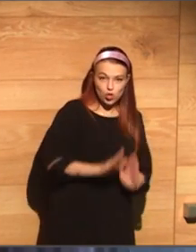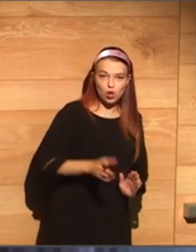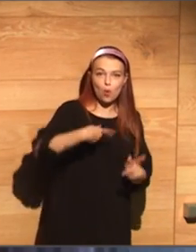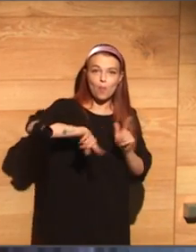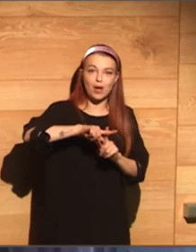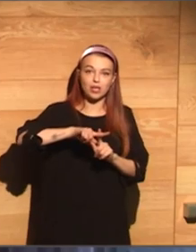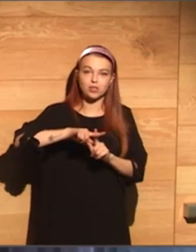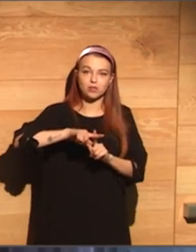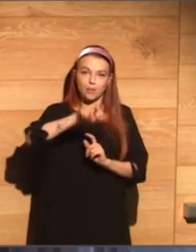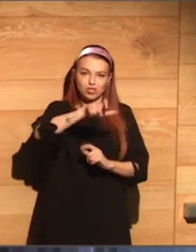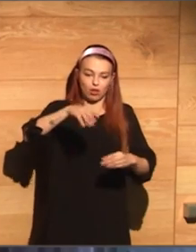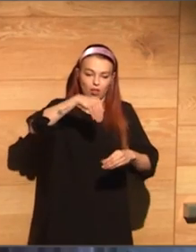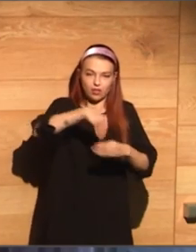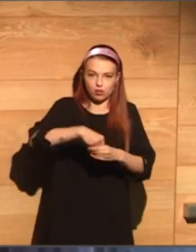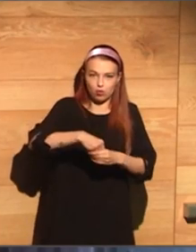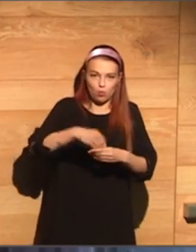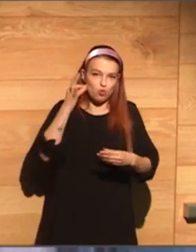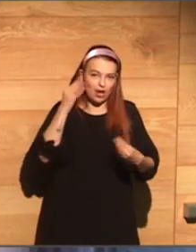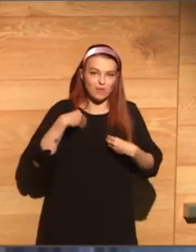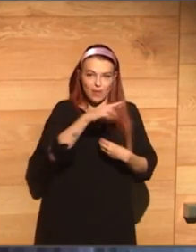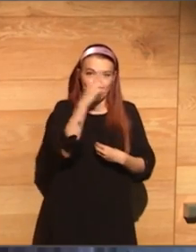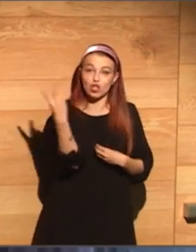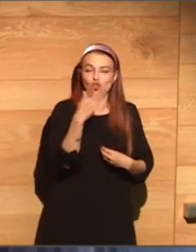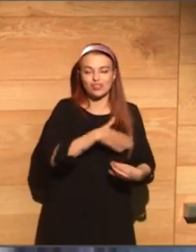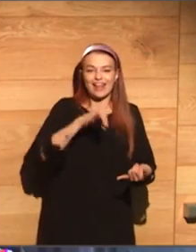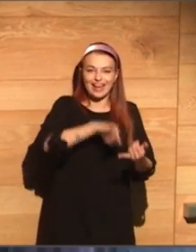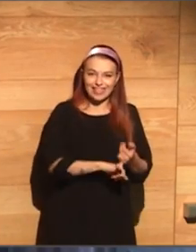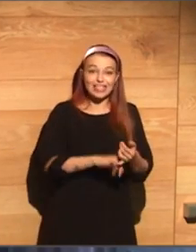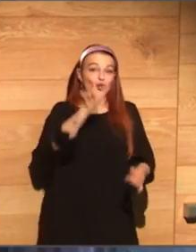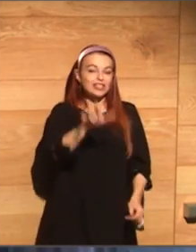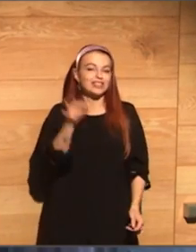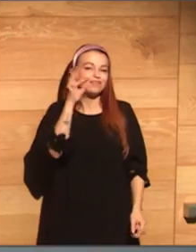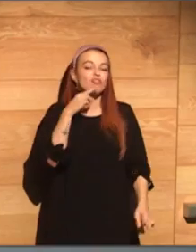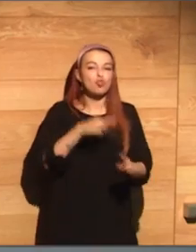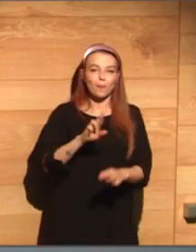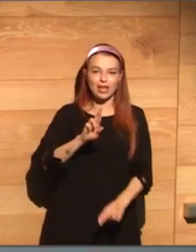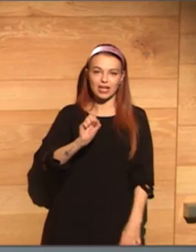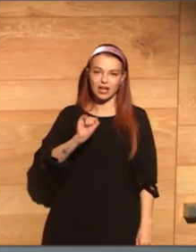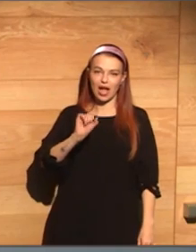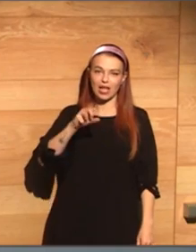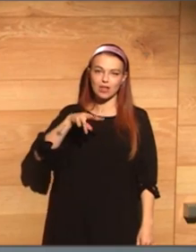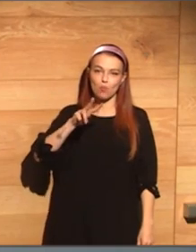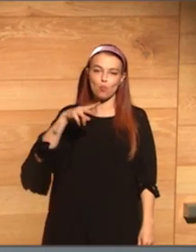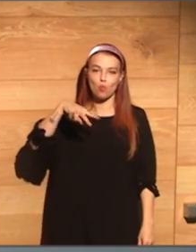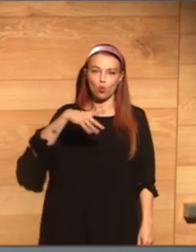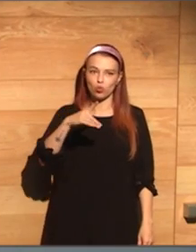de la localidad de Madrid, que estaba por allí, que se llamaba Raimunda. La primera vez que oigo referirse a Madrid como